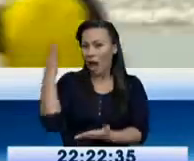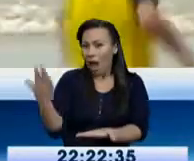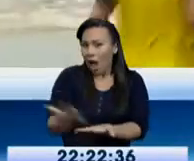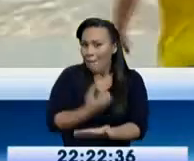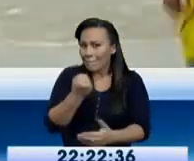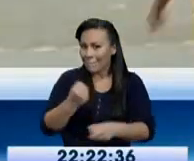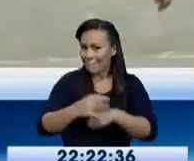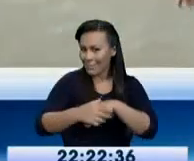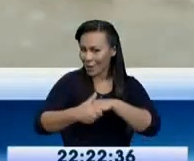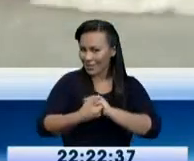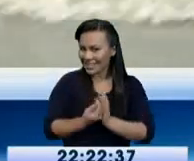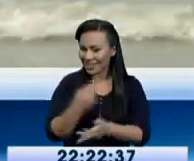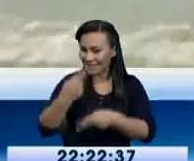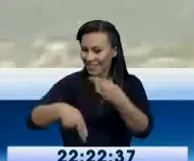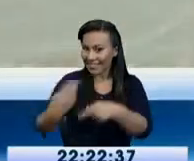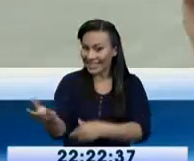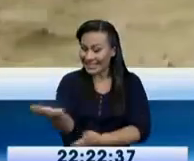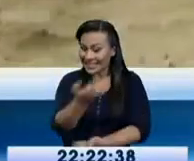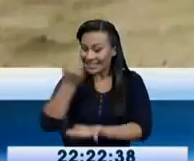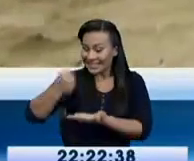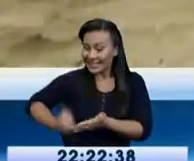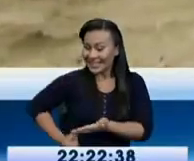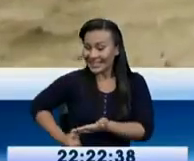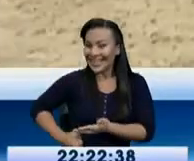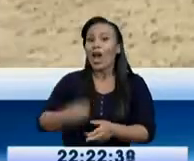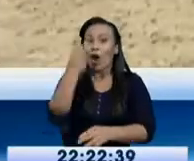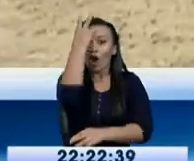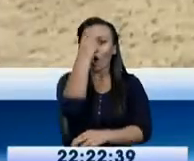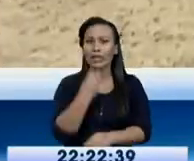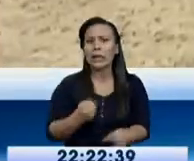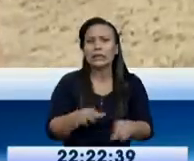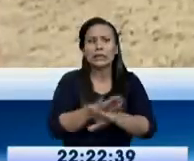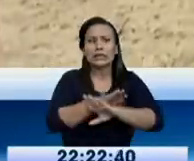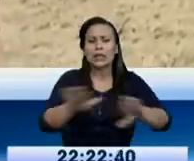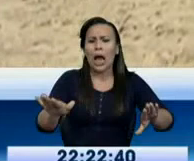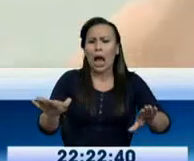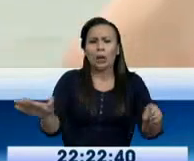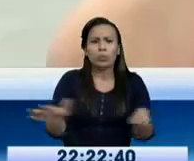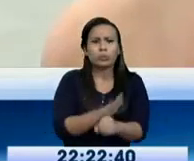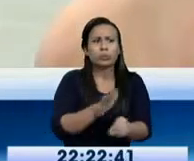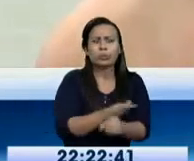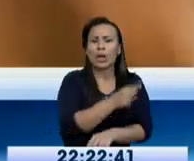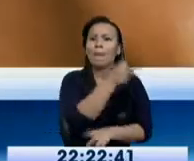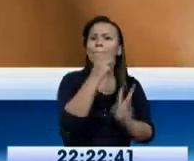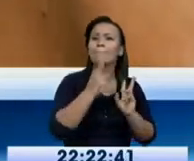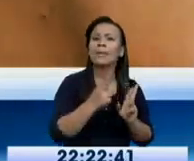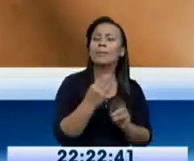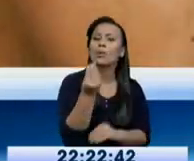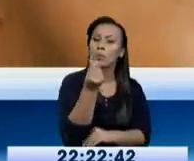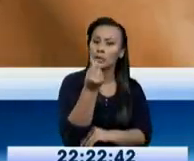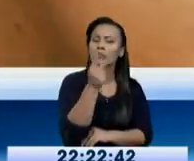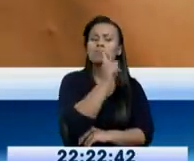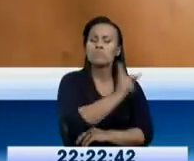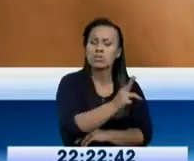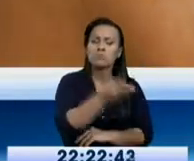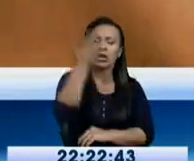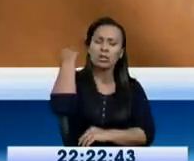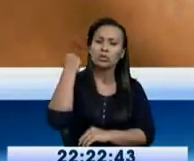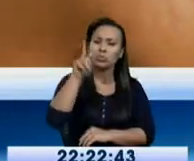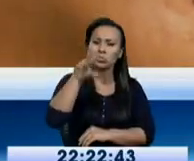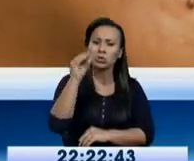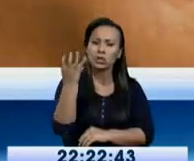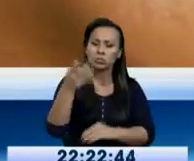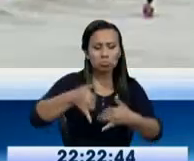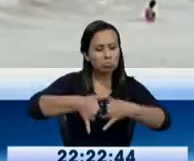mejor provecho posible. Las plazas de hospedaje no han variado precios desde el 2014, asegura Luis Laverdi, para mantener